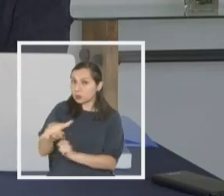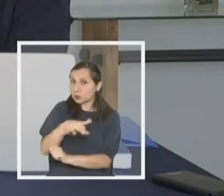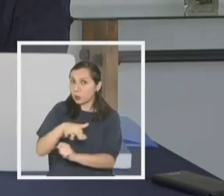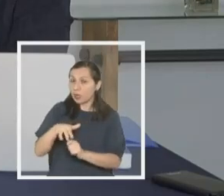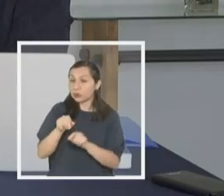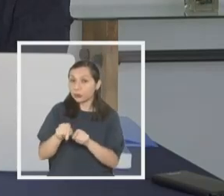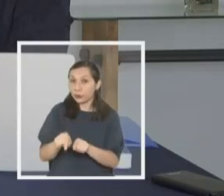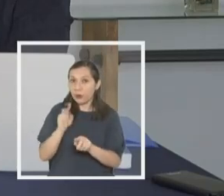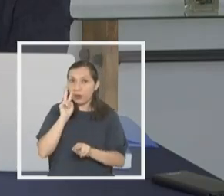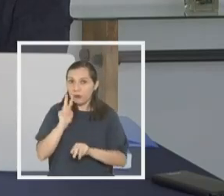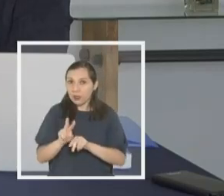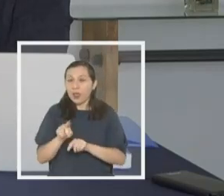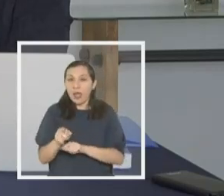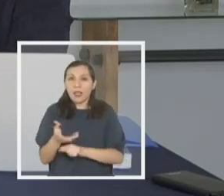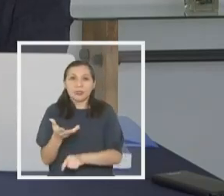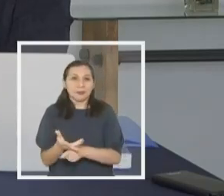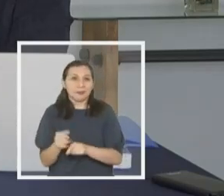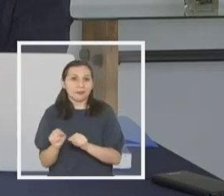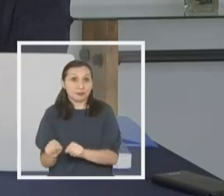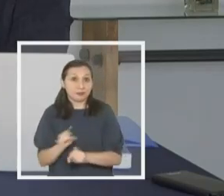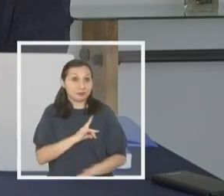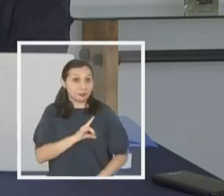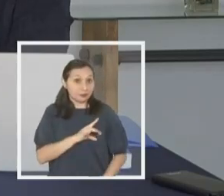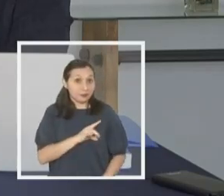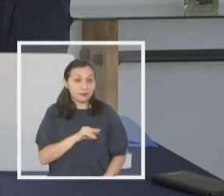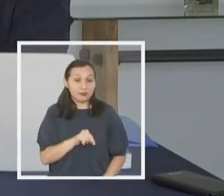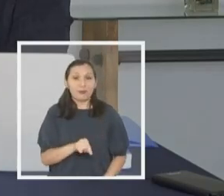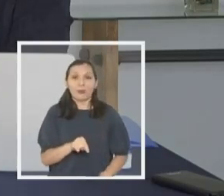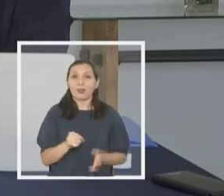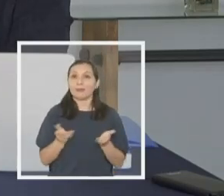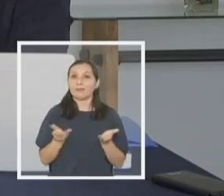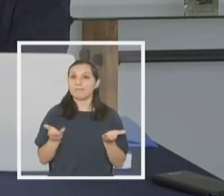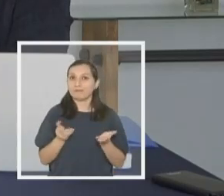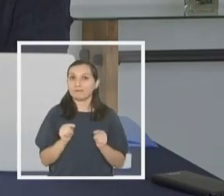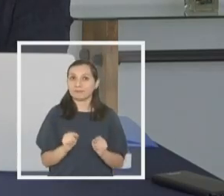episodios que hemos tenido en Chile